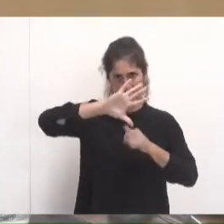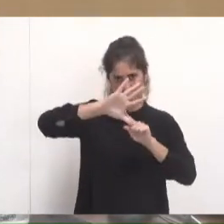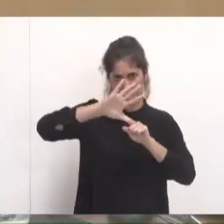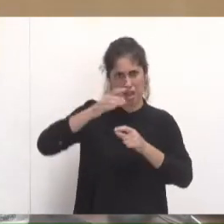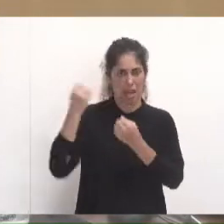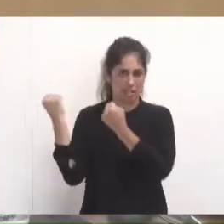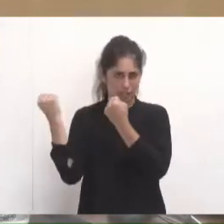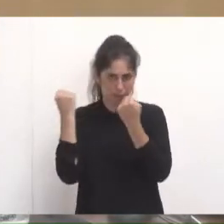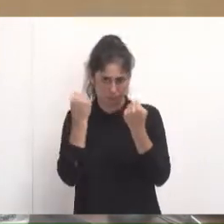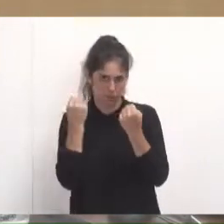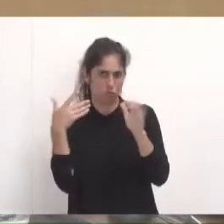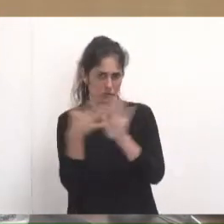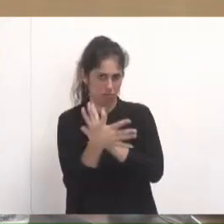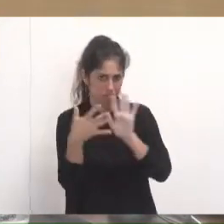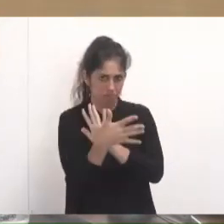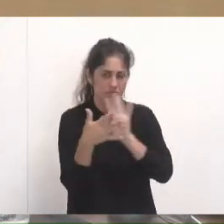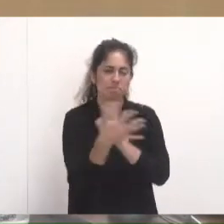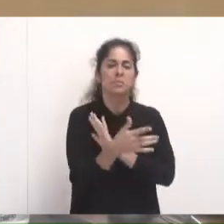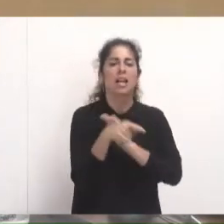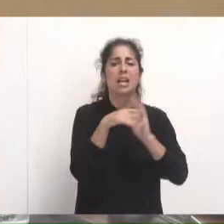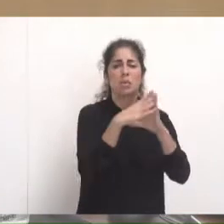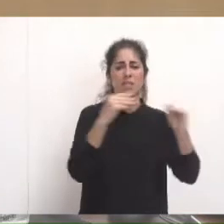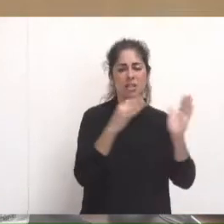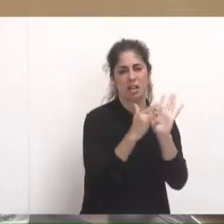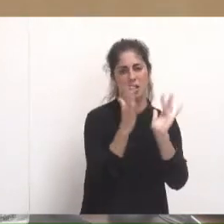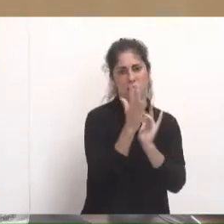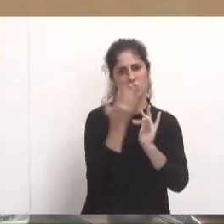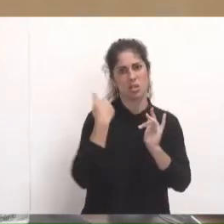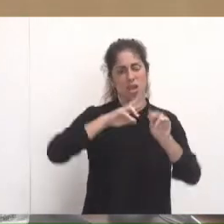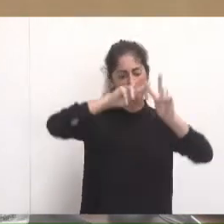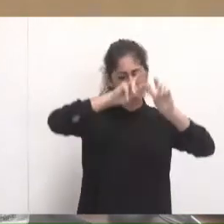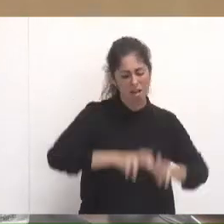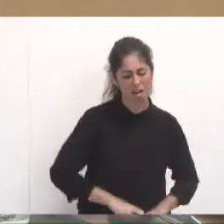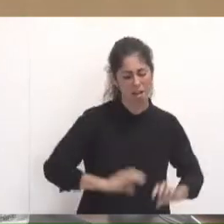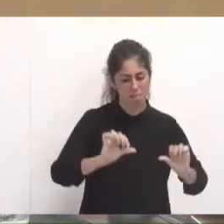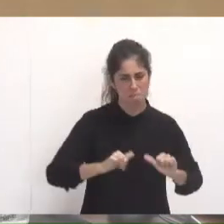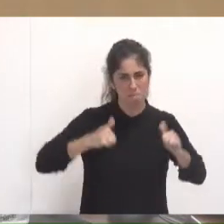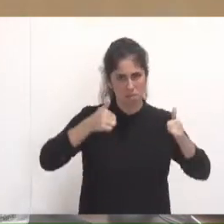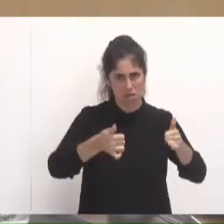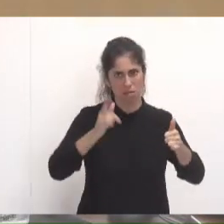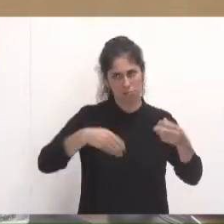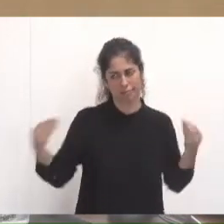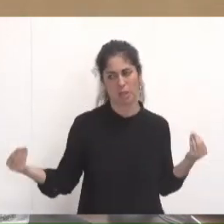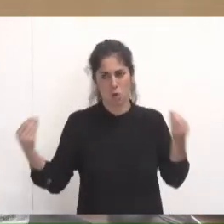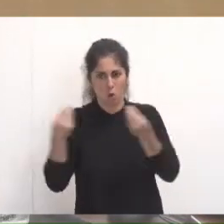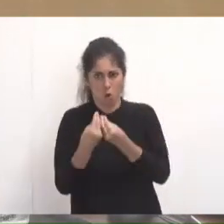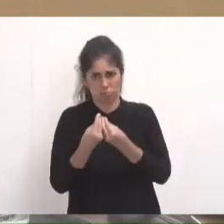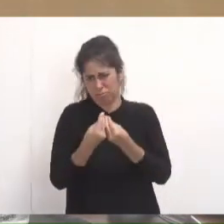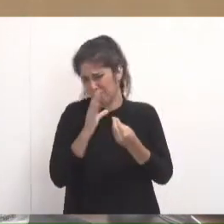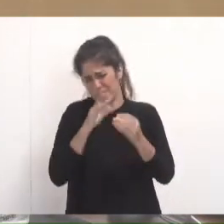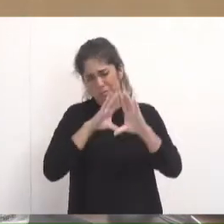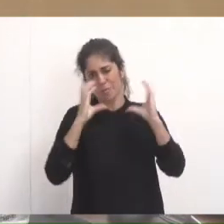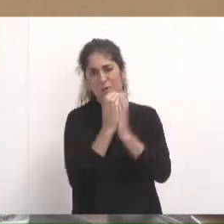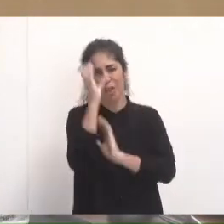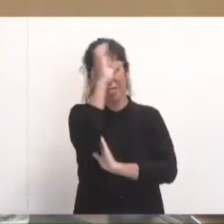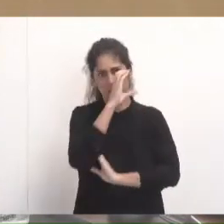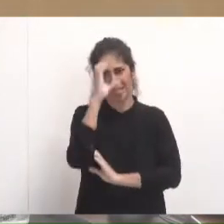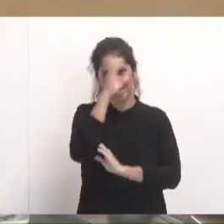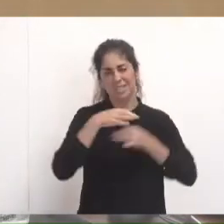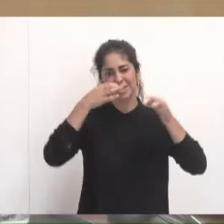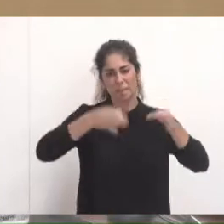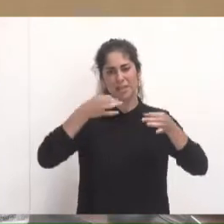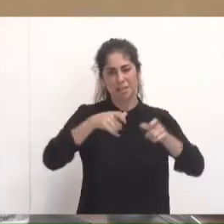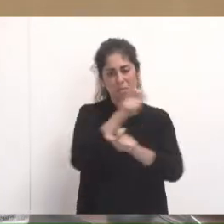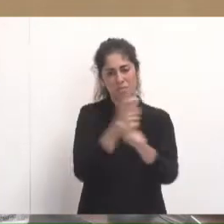han abierto líneas de investigación que de forma conjunta, como tiene que ser en el mundo de la ciencia, de una forma pluridisciplinar, se